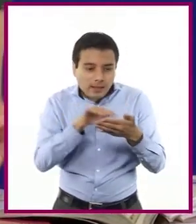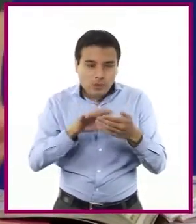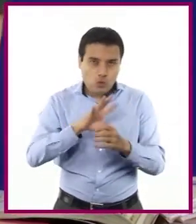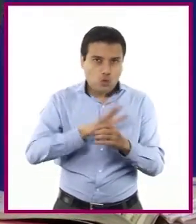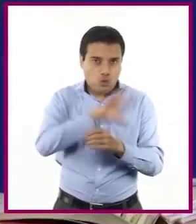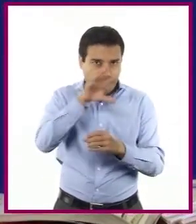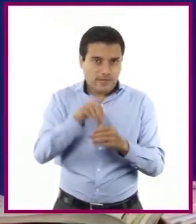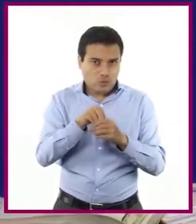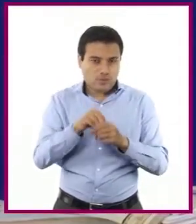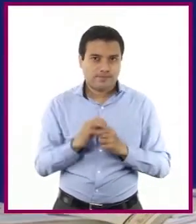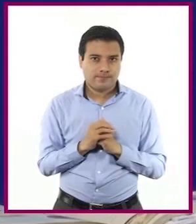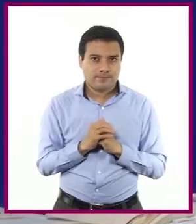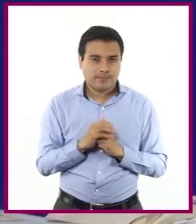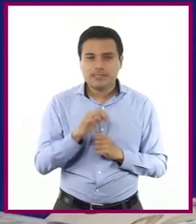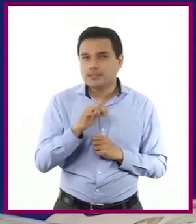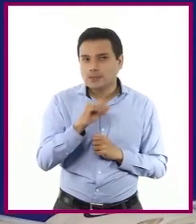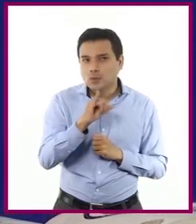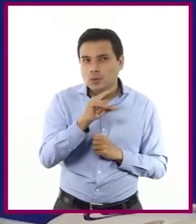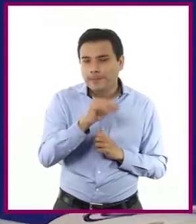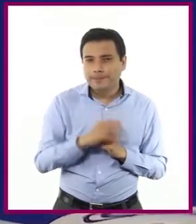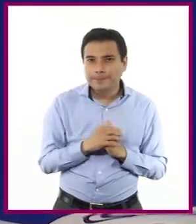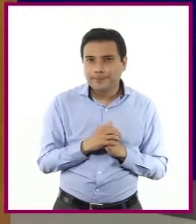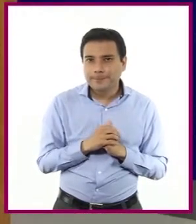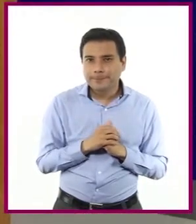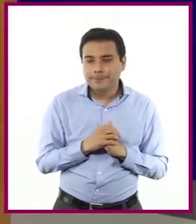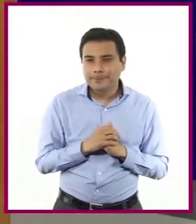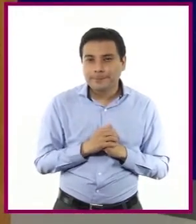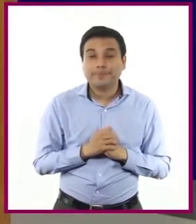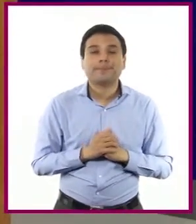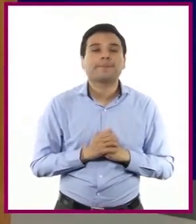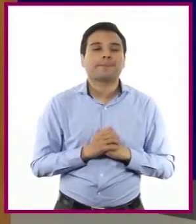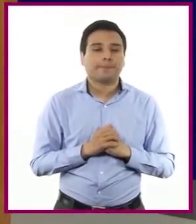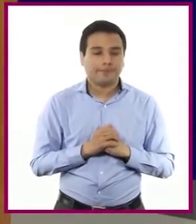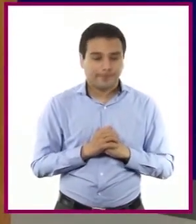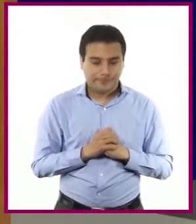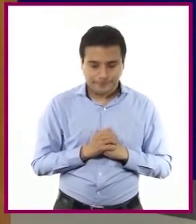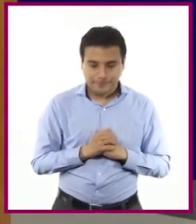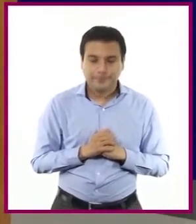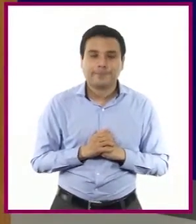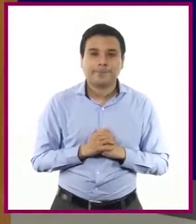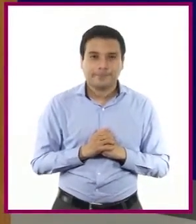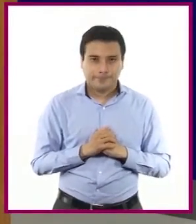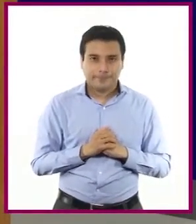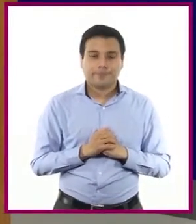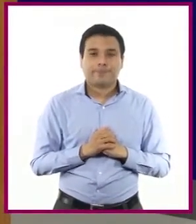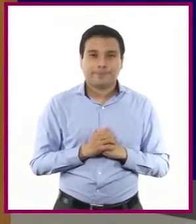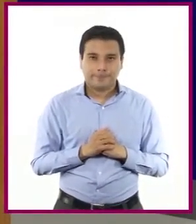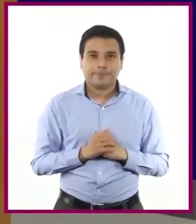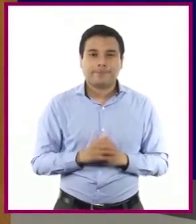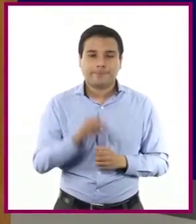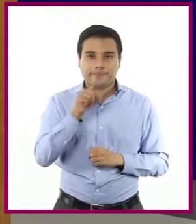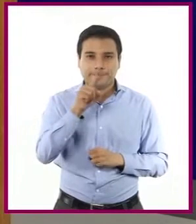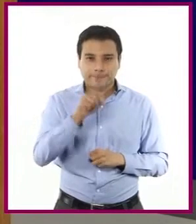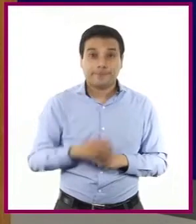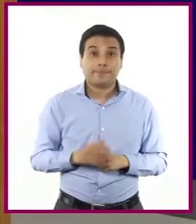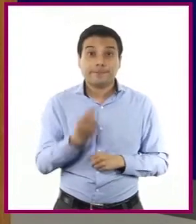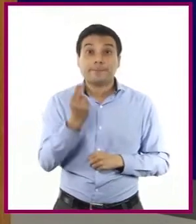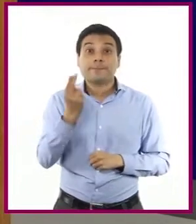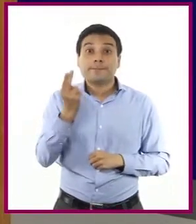completa. ¿No, profesora? Aquí es indispensable usar nuestras habilidades de comprensión